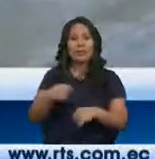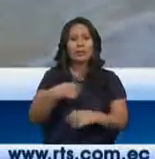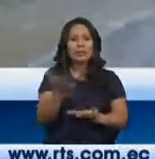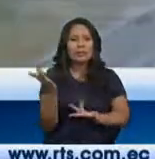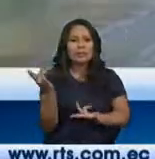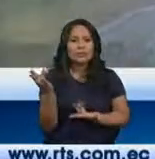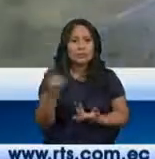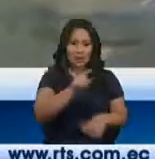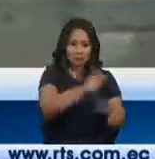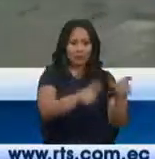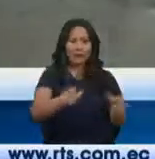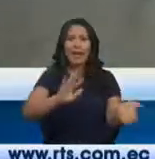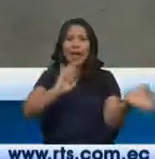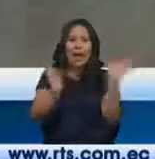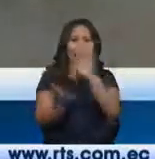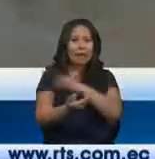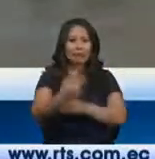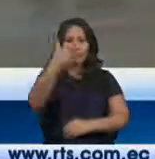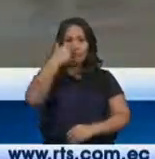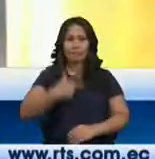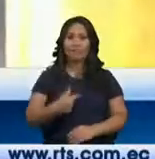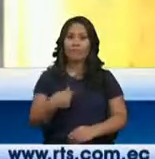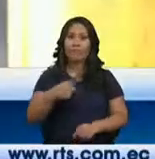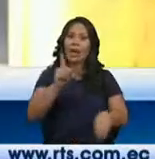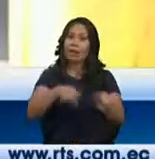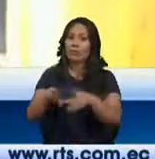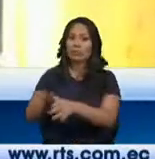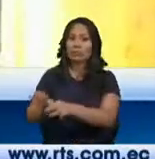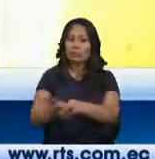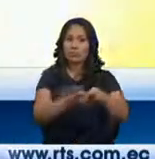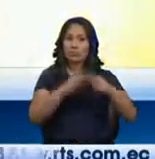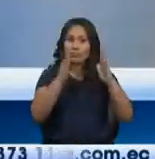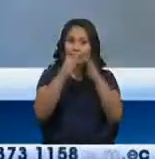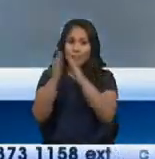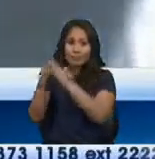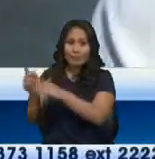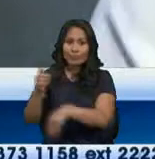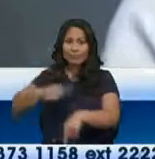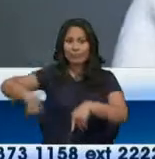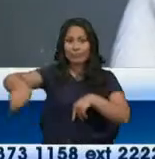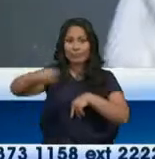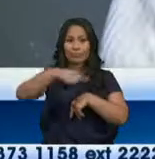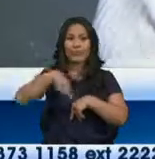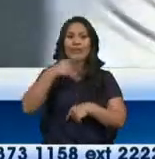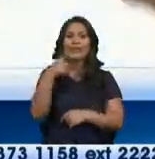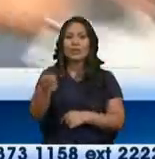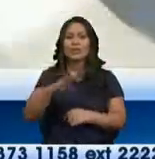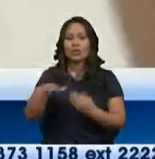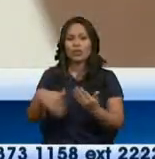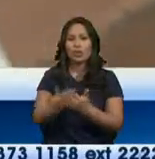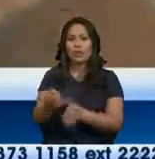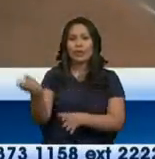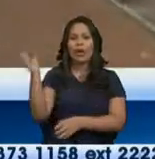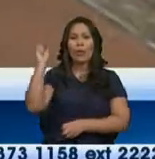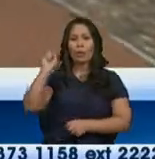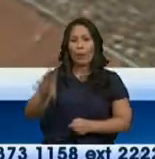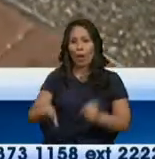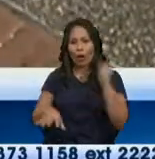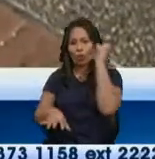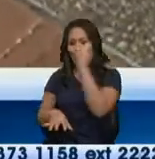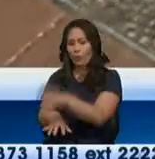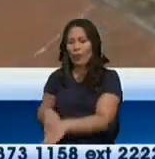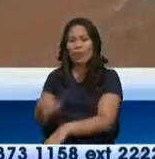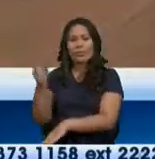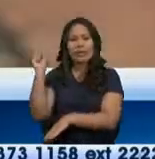esperan un cambio de actitud por parte de algunos moradores. Todo esto, ahí se pone la basura y ahí hay que